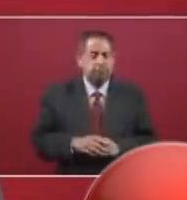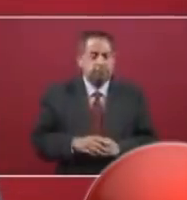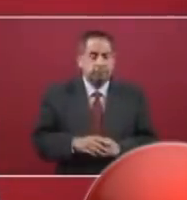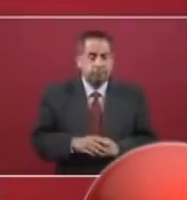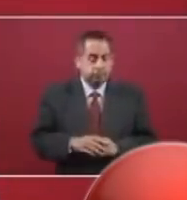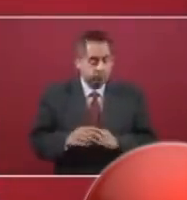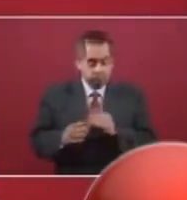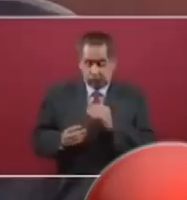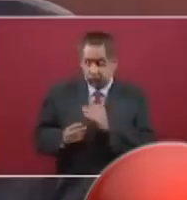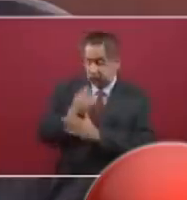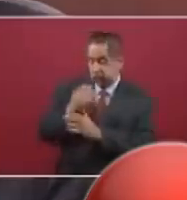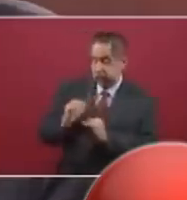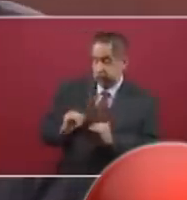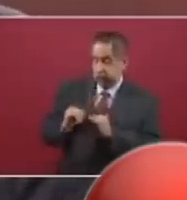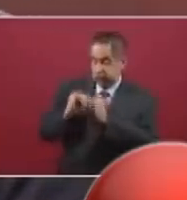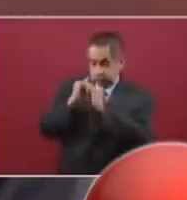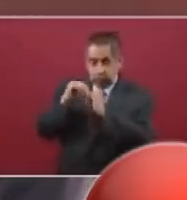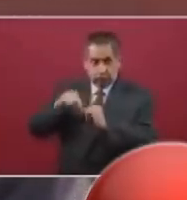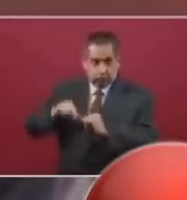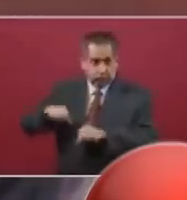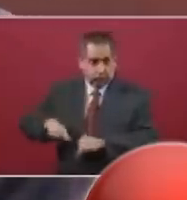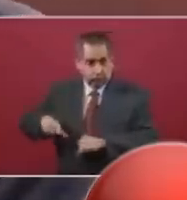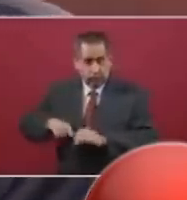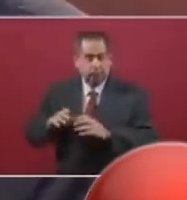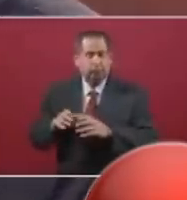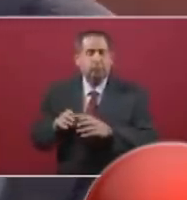que esta nueva institución